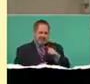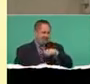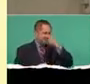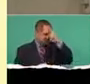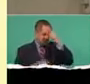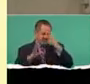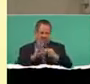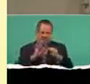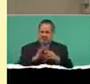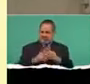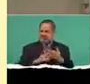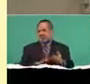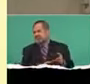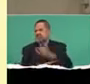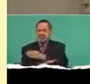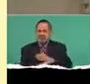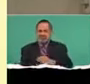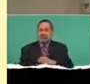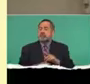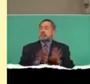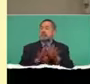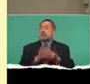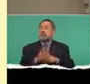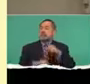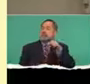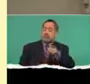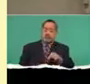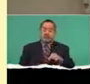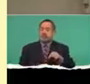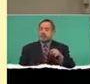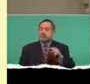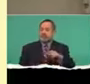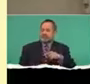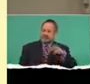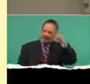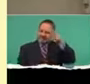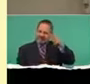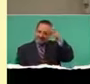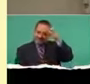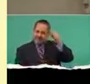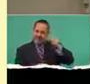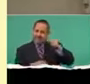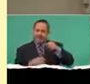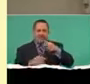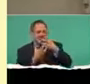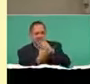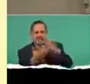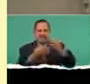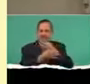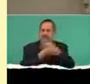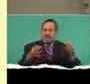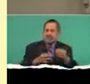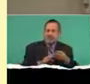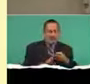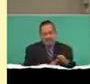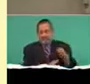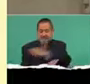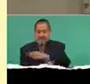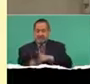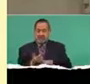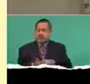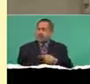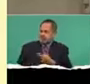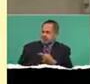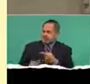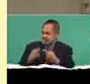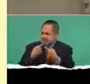1050 años antes del grito de Dolores del cura Miguel Hidalgo en 1810, que marcó el